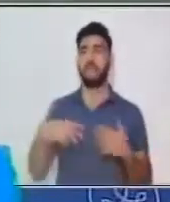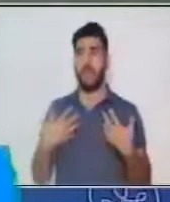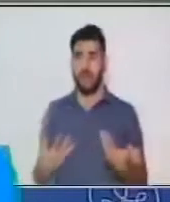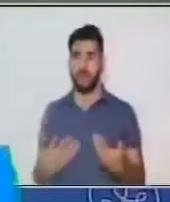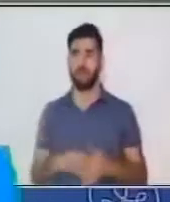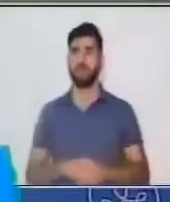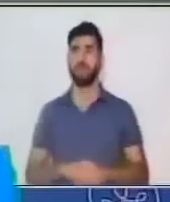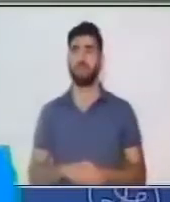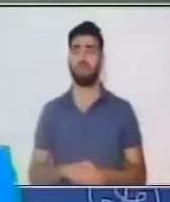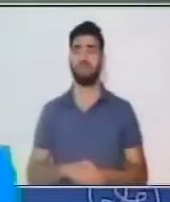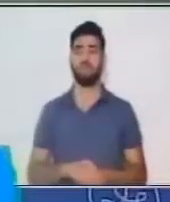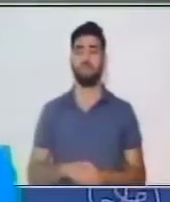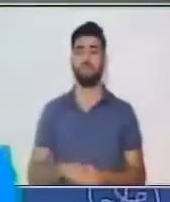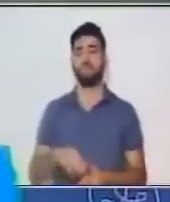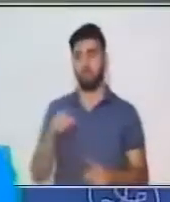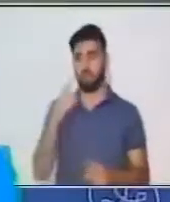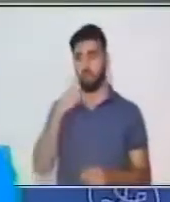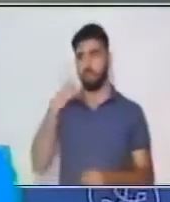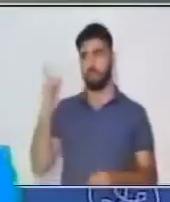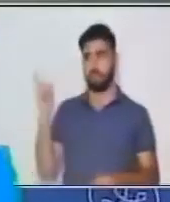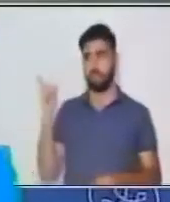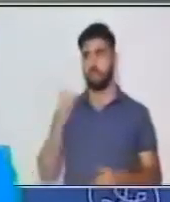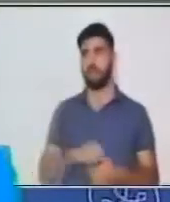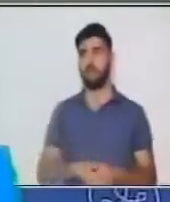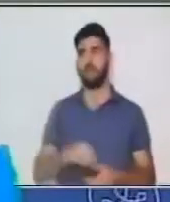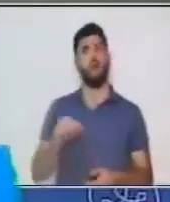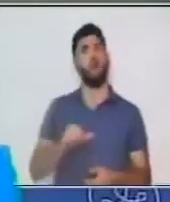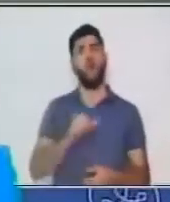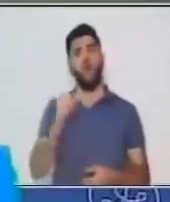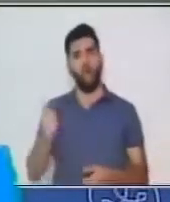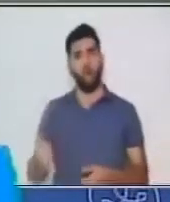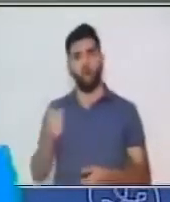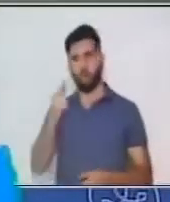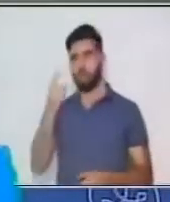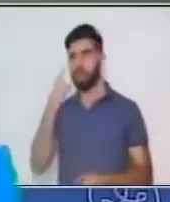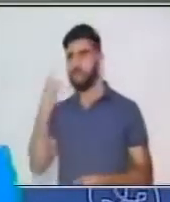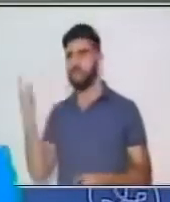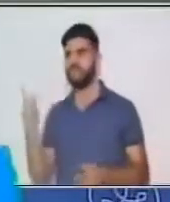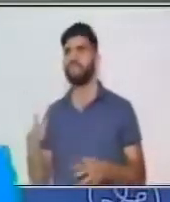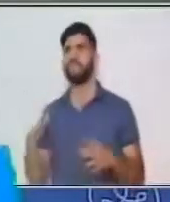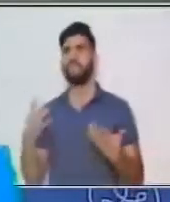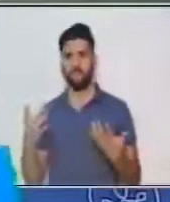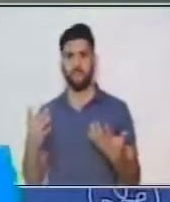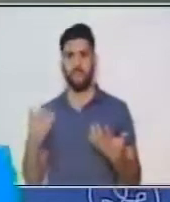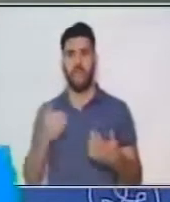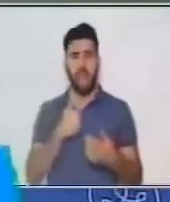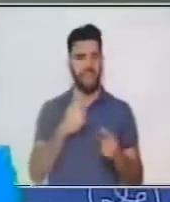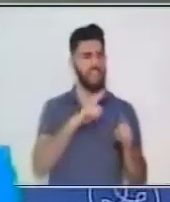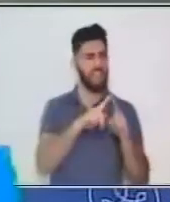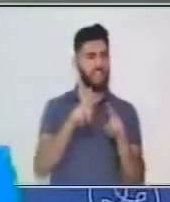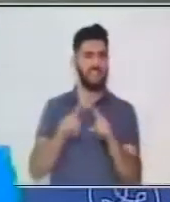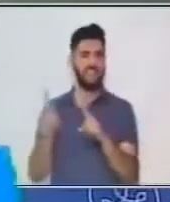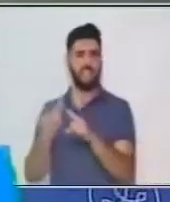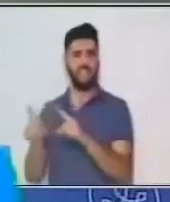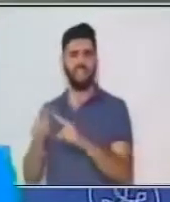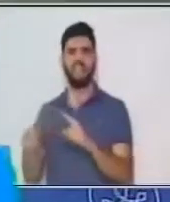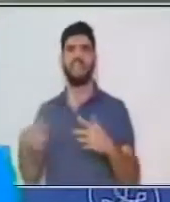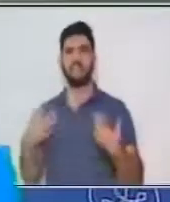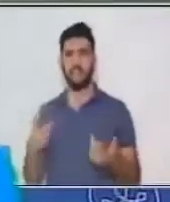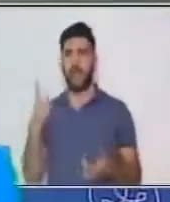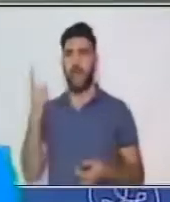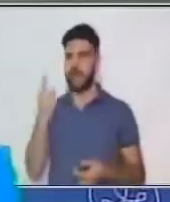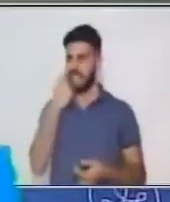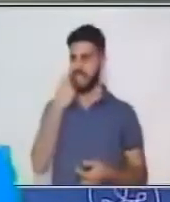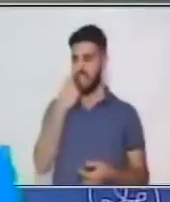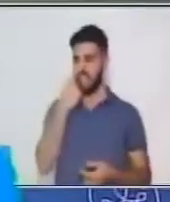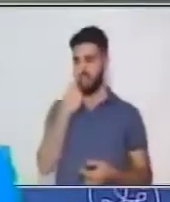Después encontramos a los siguientes. ¿Este qué sentido será? Habían otros habitantes. Estos habitantes eran narices